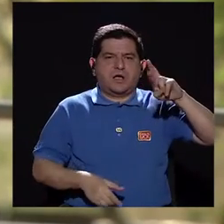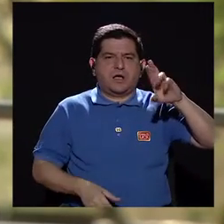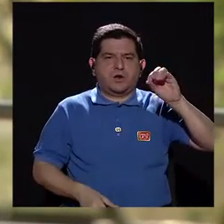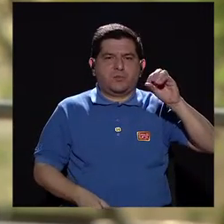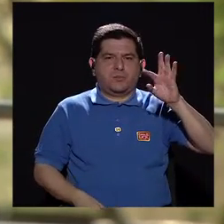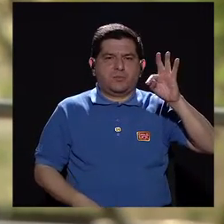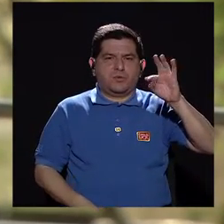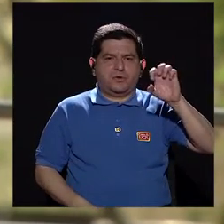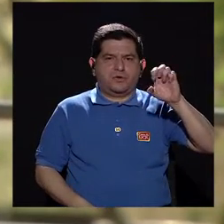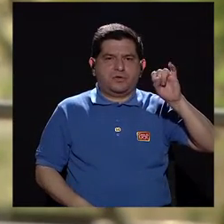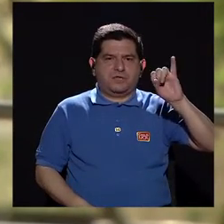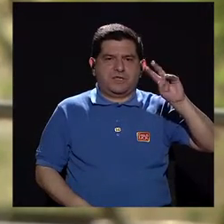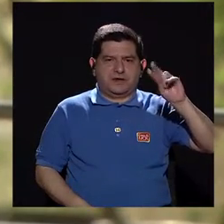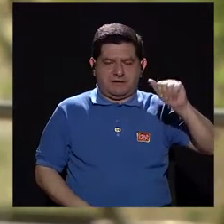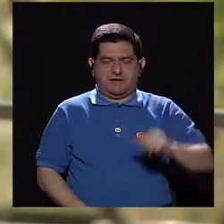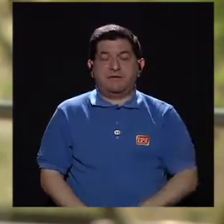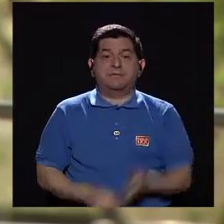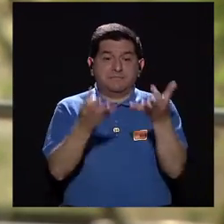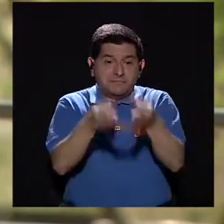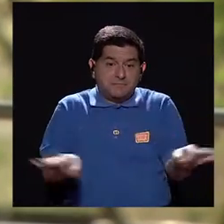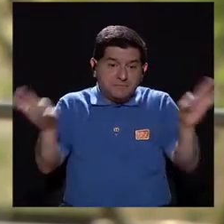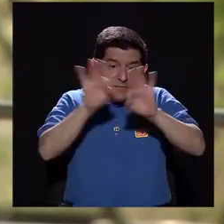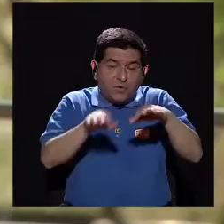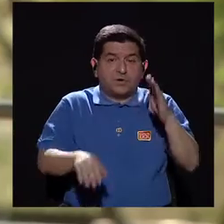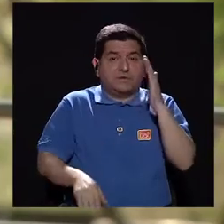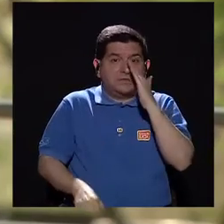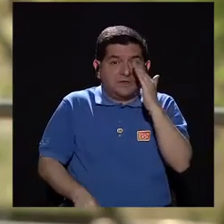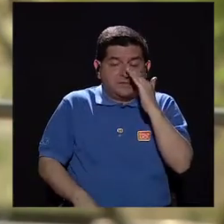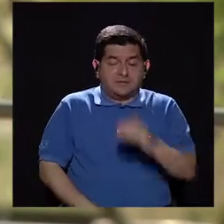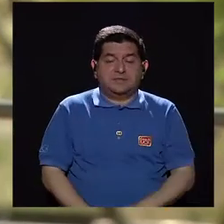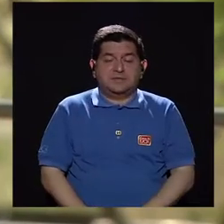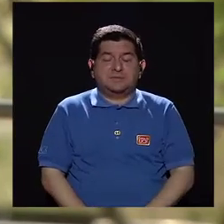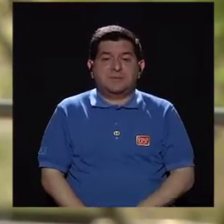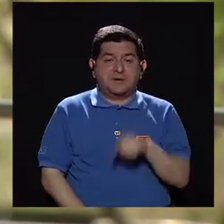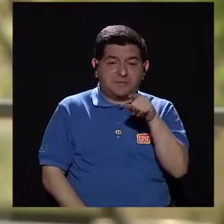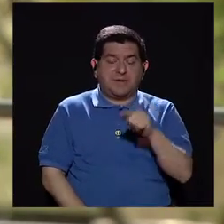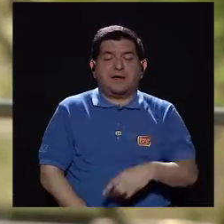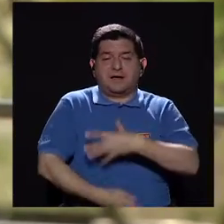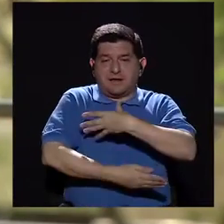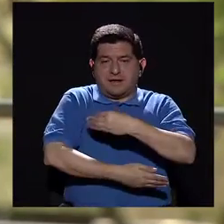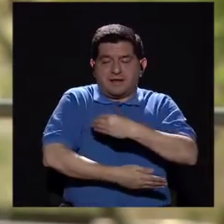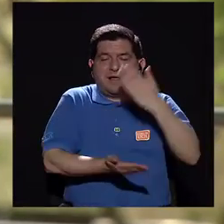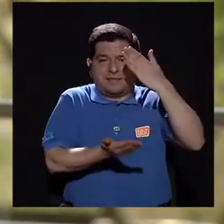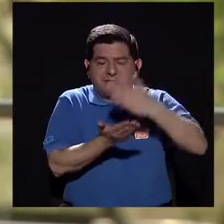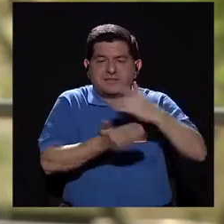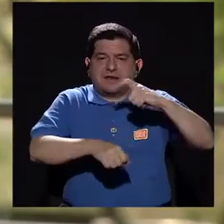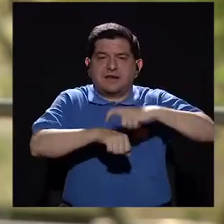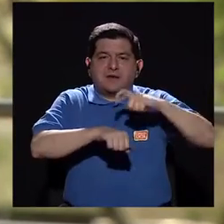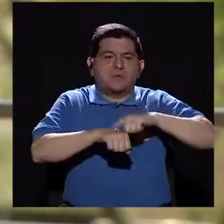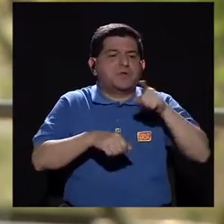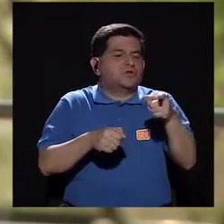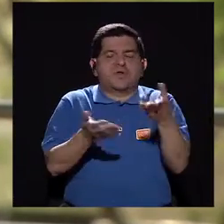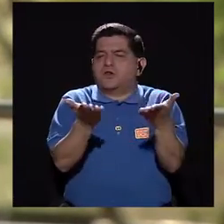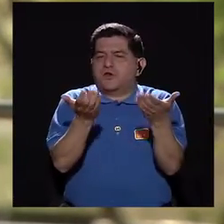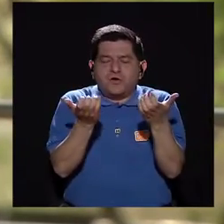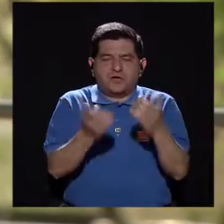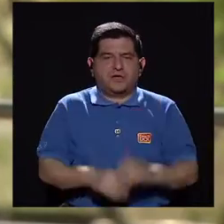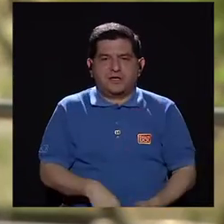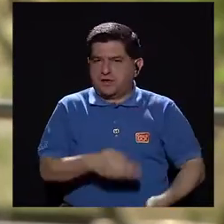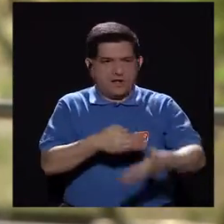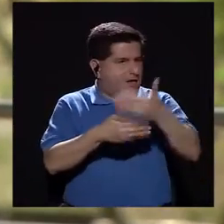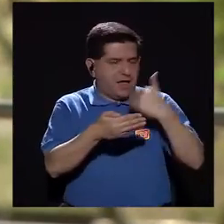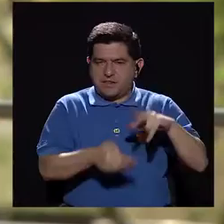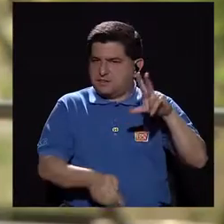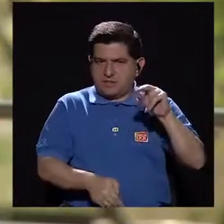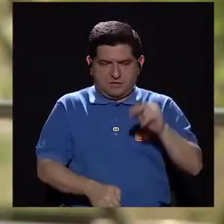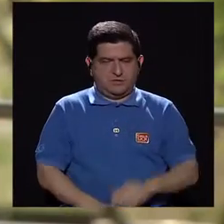bebé necesita para crecer. Por eso es tan importante que mamá deje de darle el pecho al bebé hasta que él se despegue y